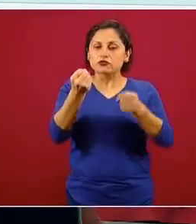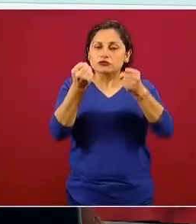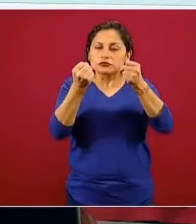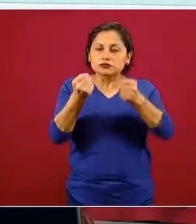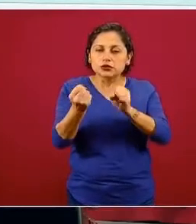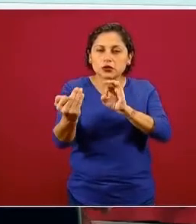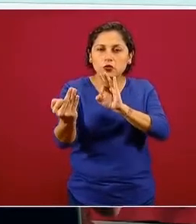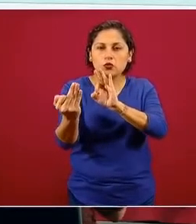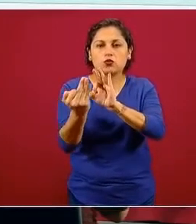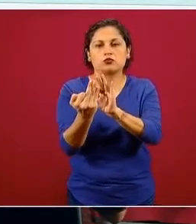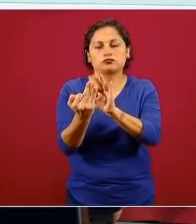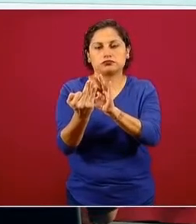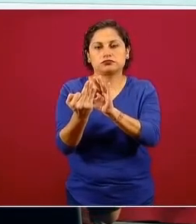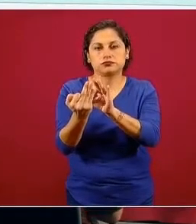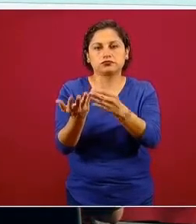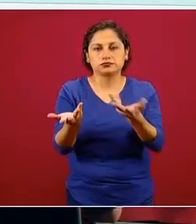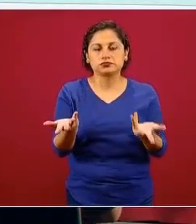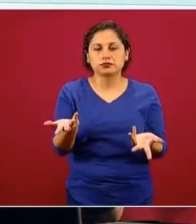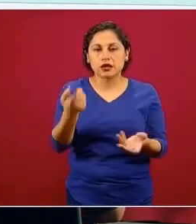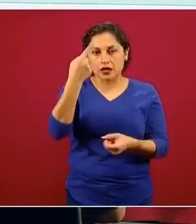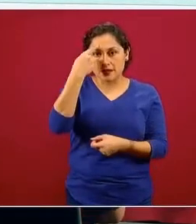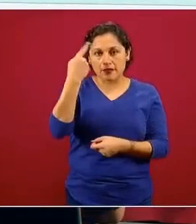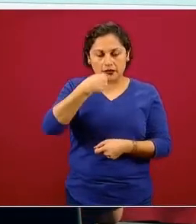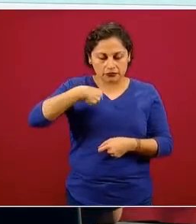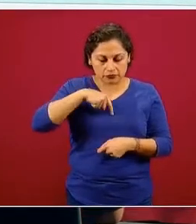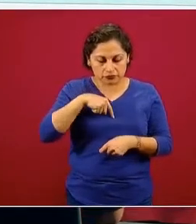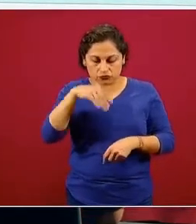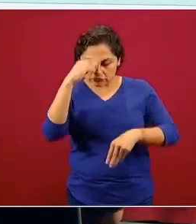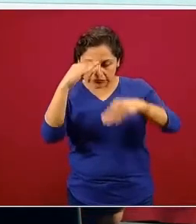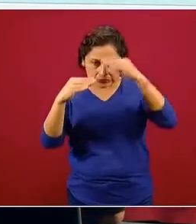ocurrir para poder reaccionar correctamente.